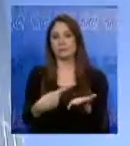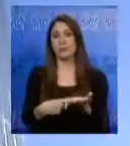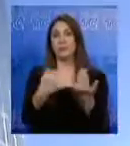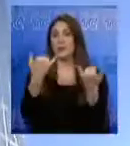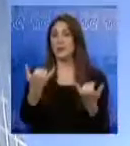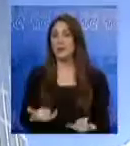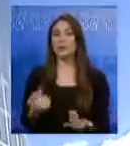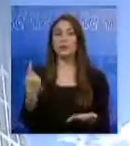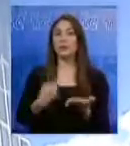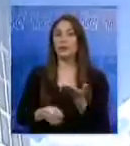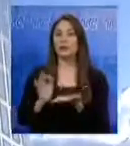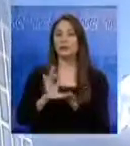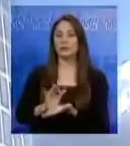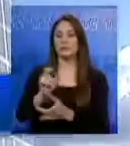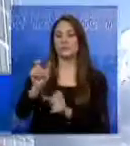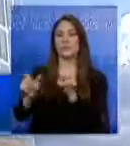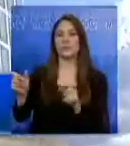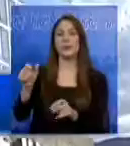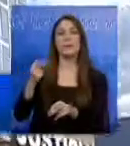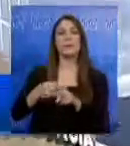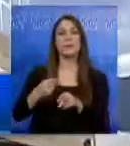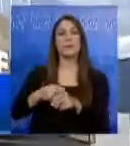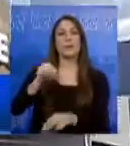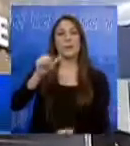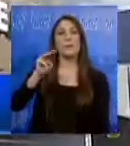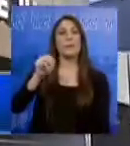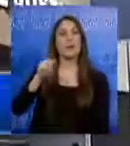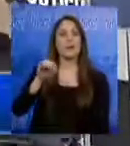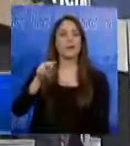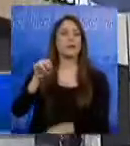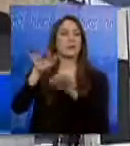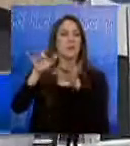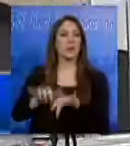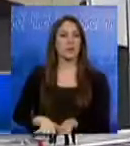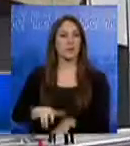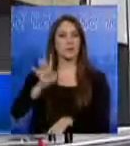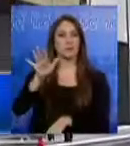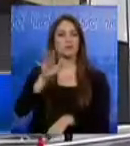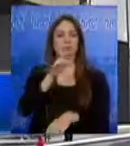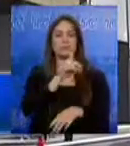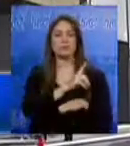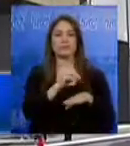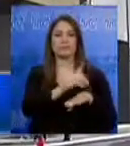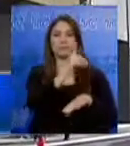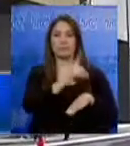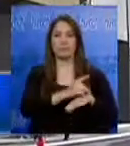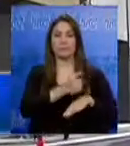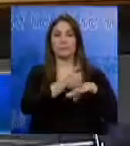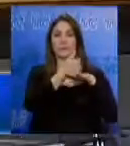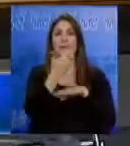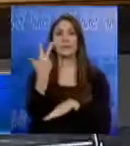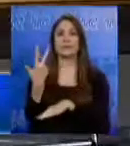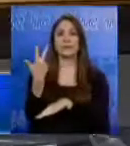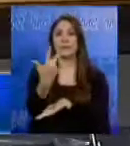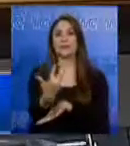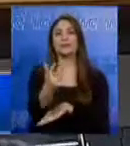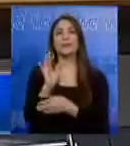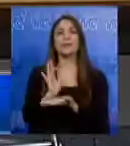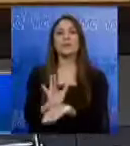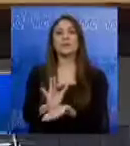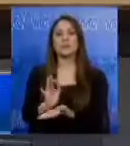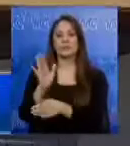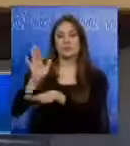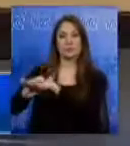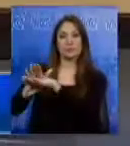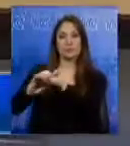se receptaron los testimonios de Mariana P., secretaria particular de la presidencia, y de tres testigos llamados por la defensa